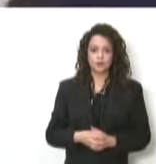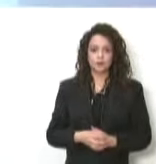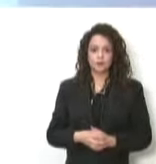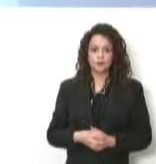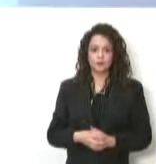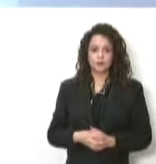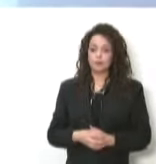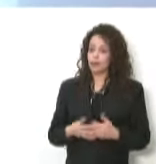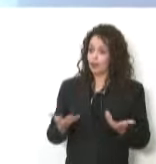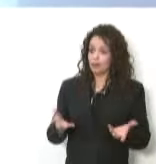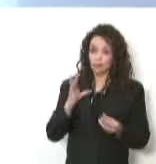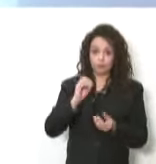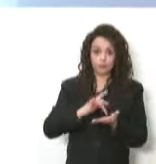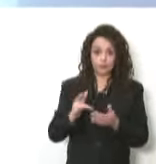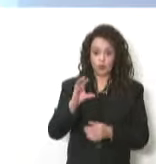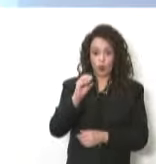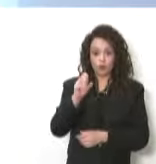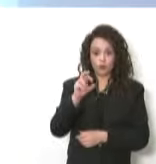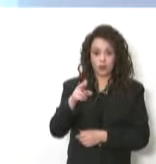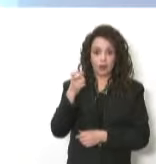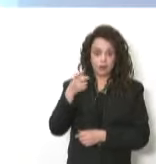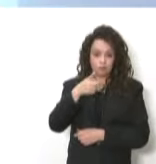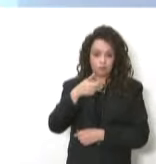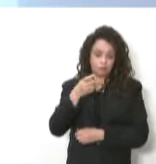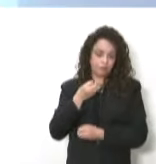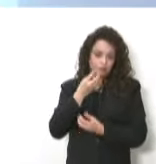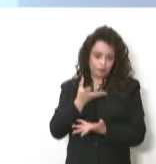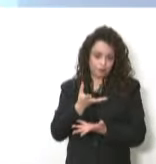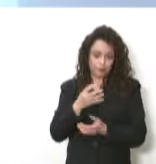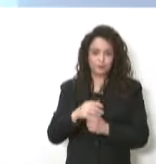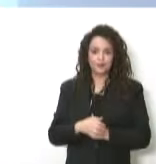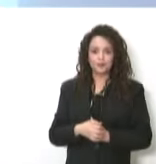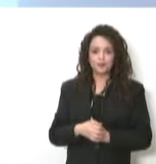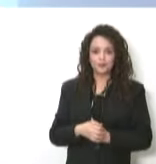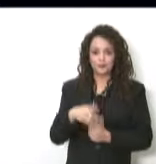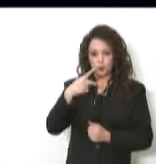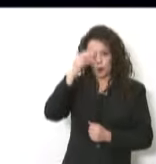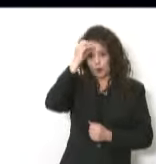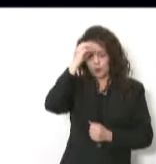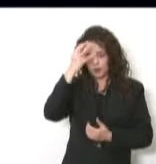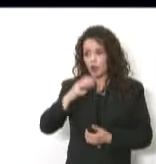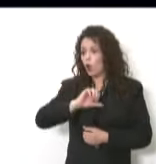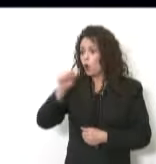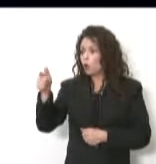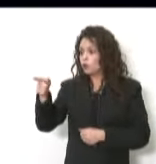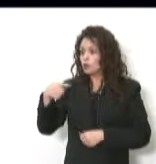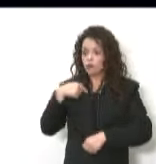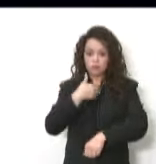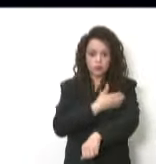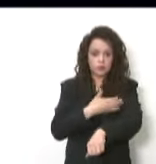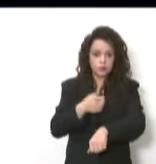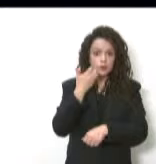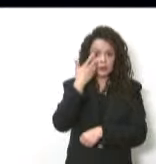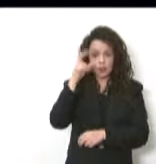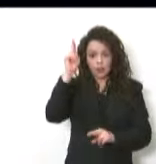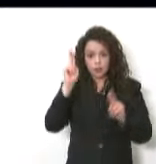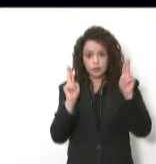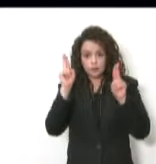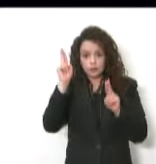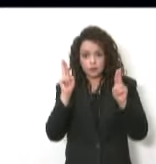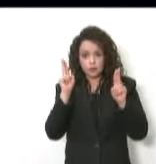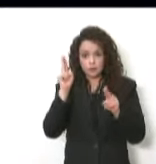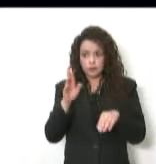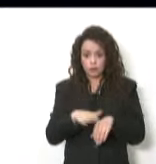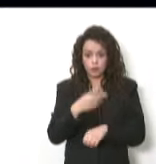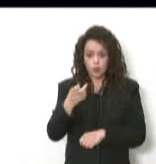Pues gracias, Oscar, por ese comentario. ¿Alguno de mis compañeros desea hacer algún comentario relacionado con este informe?